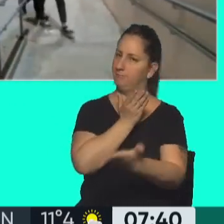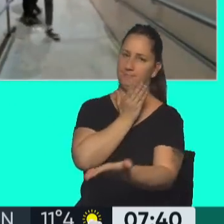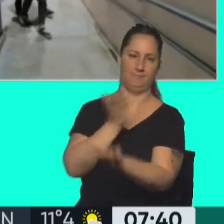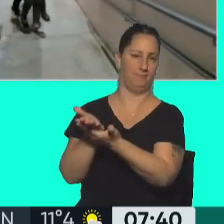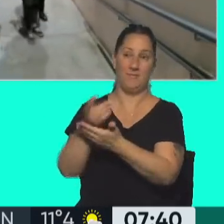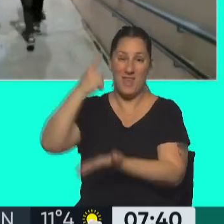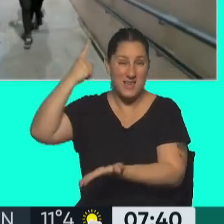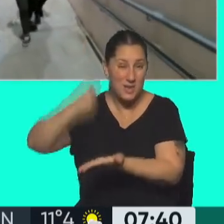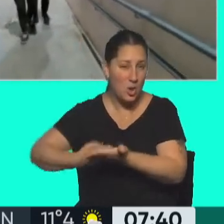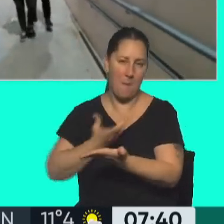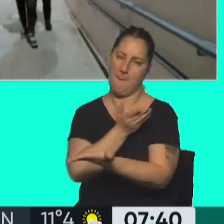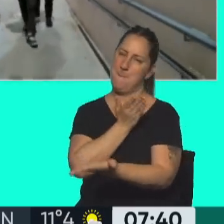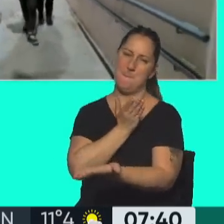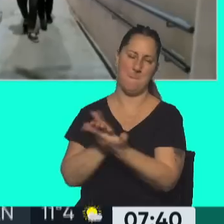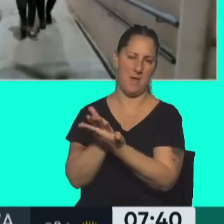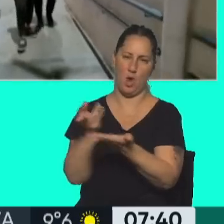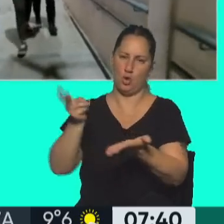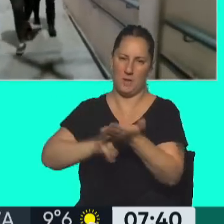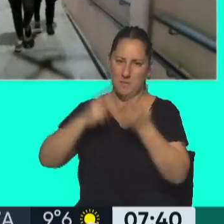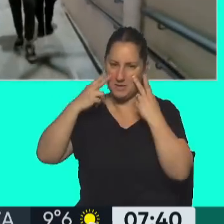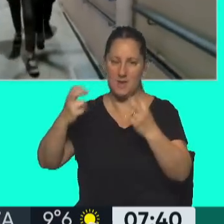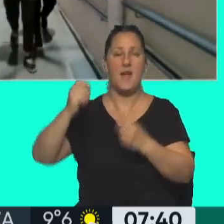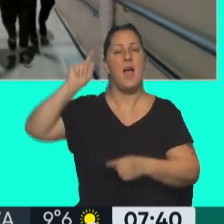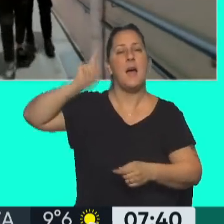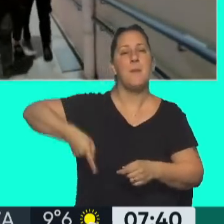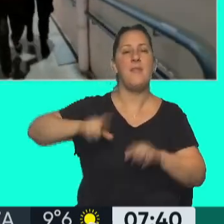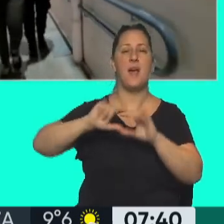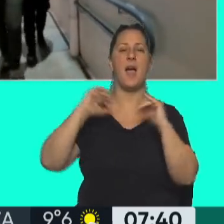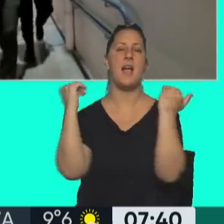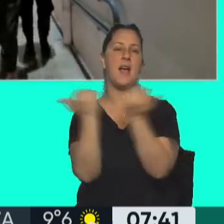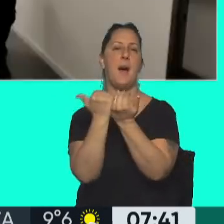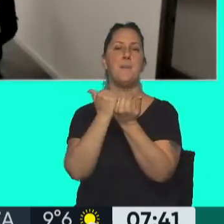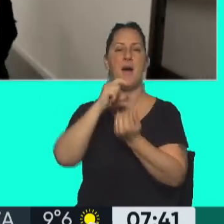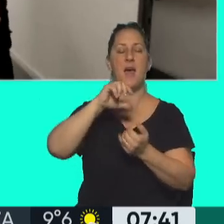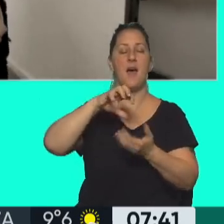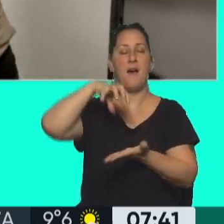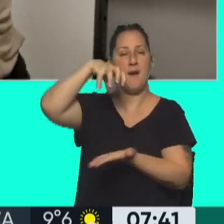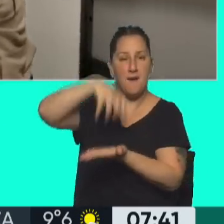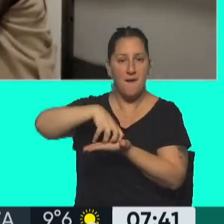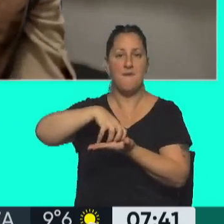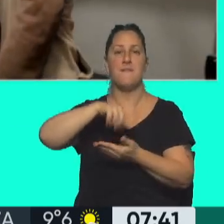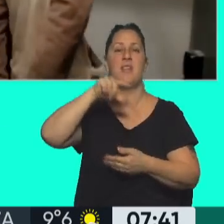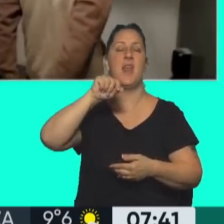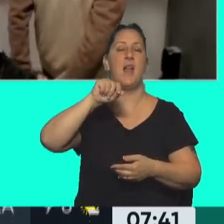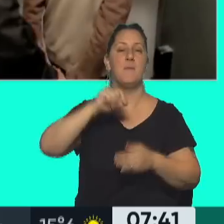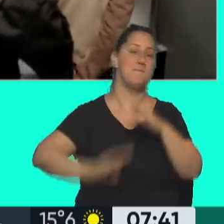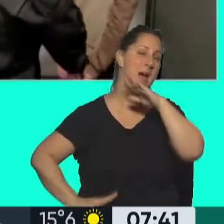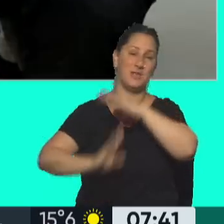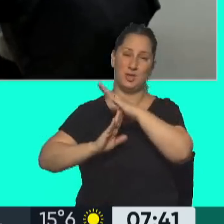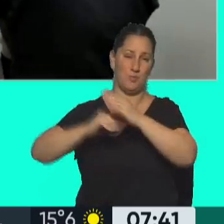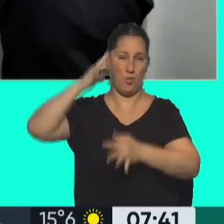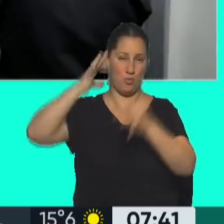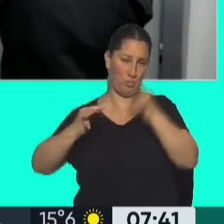esa decisión. ¿Quién tiene que tomar la decisión? La Cámara Federal de Casación Penal, que es el máximo tribunal penal,